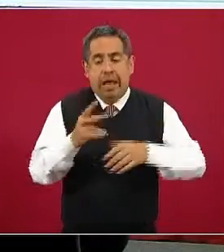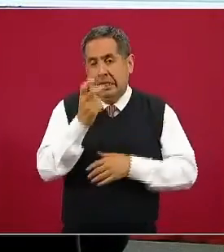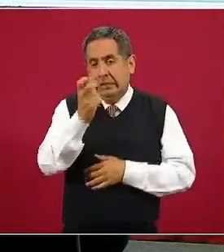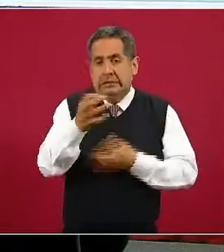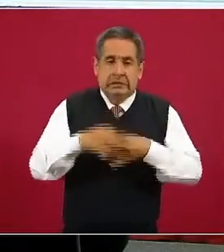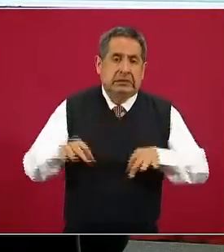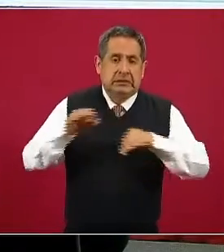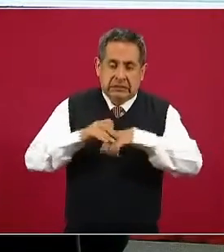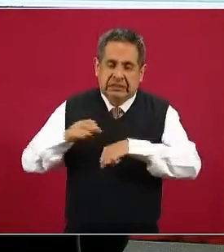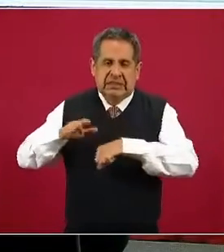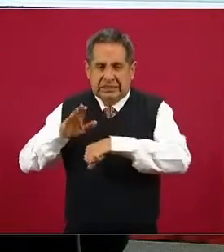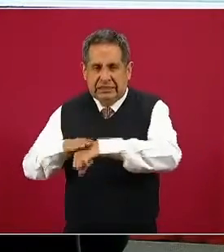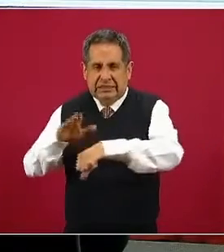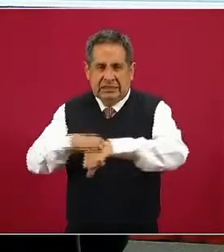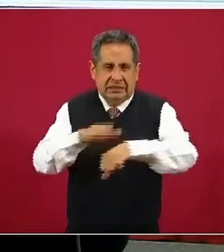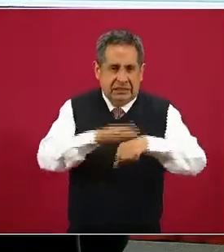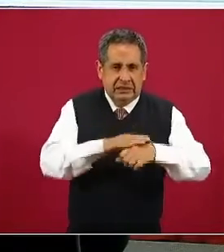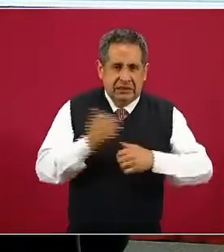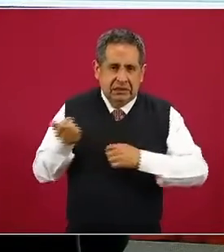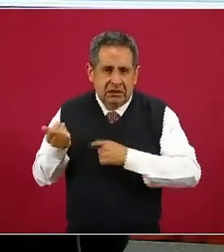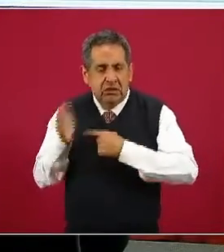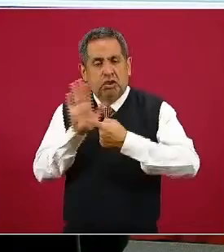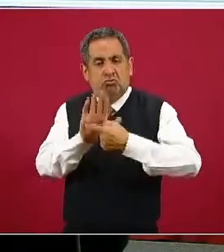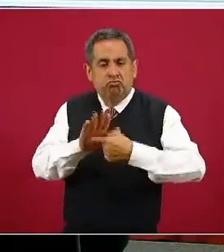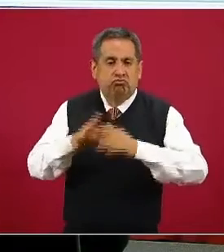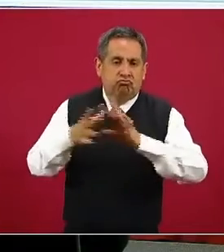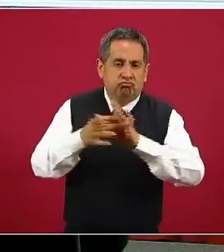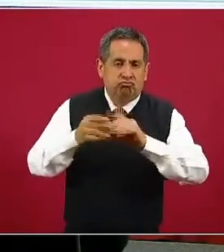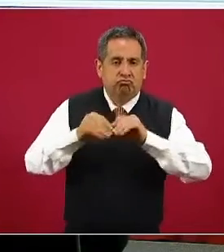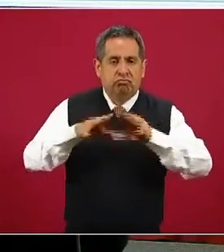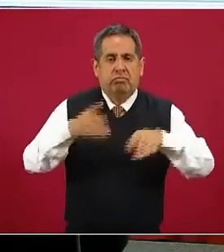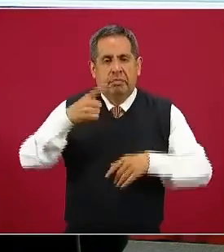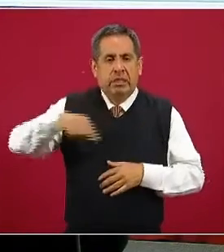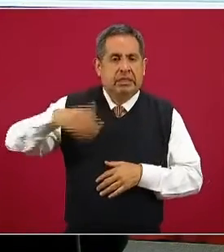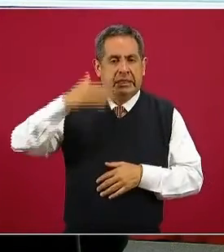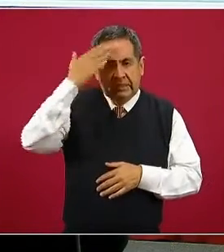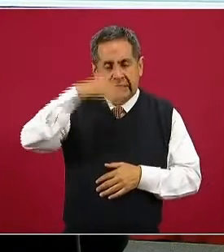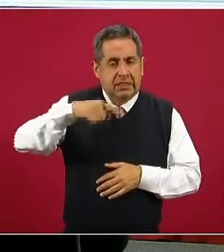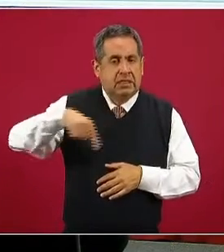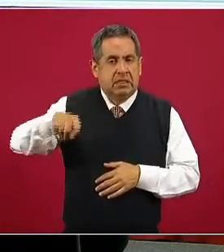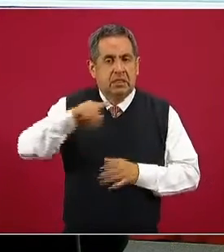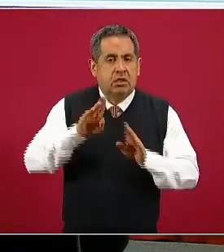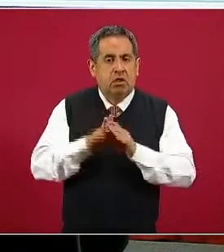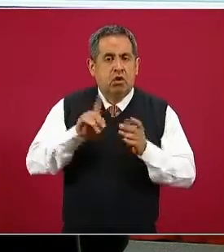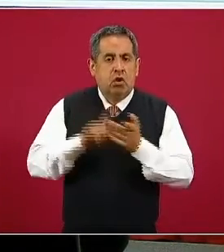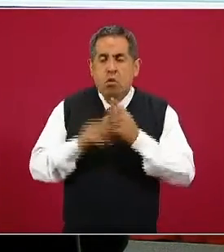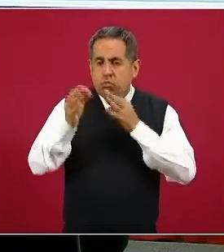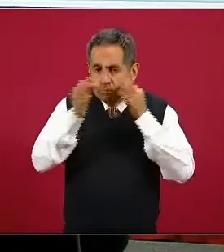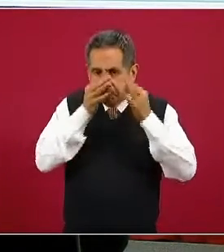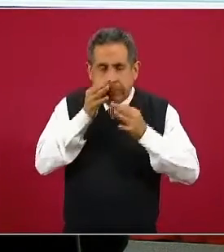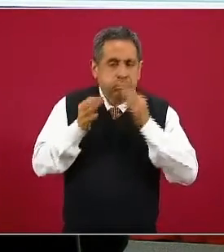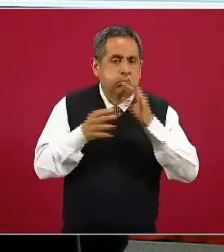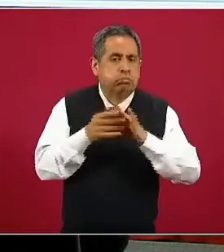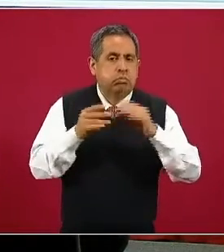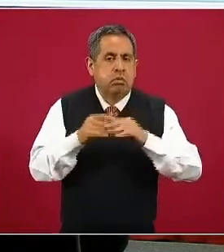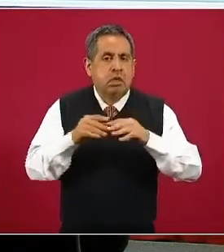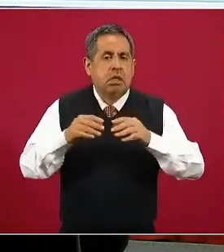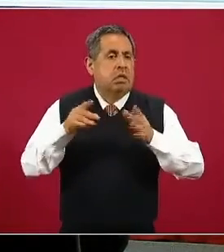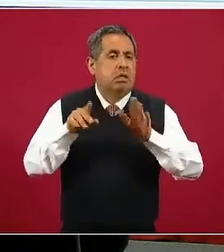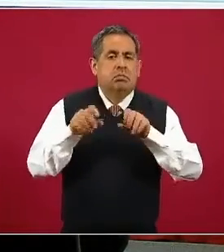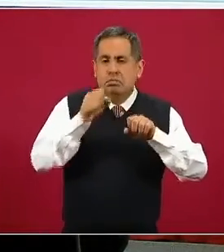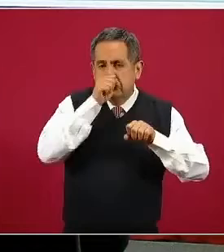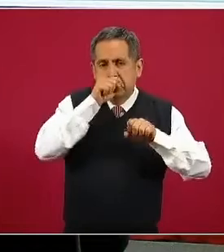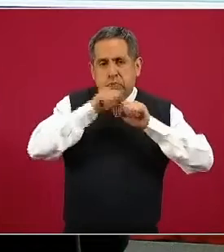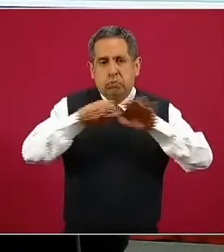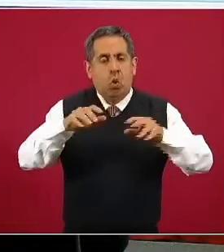consideramos pertinente, importante traer esta presentación para que tanto en los medios de difusión y de comunicación como en